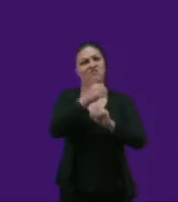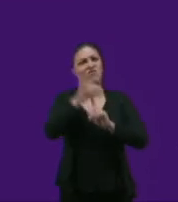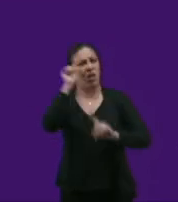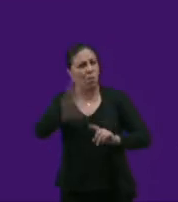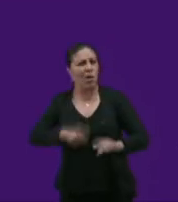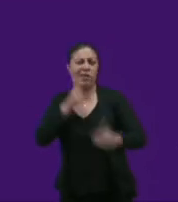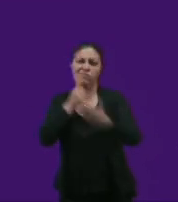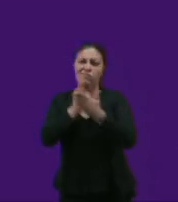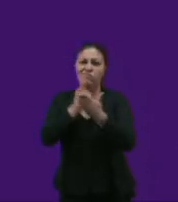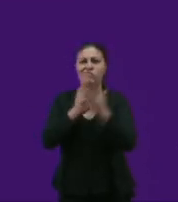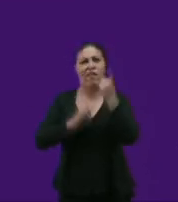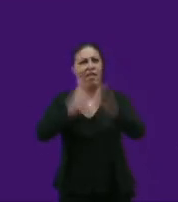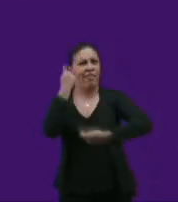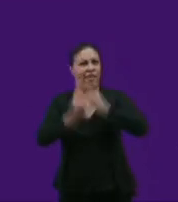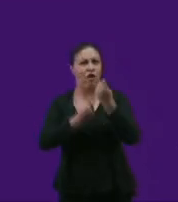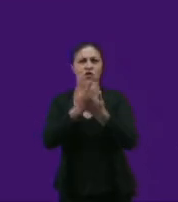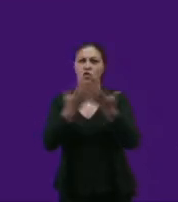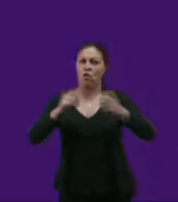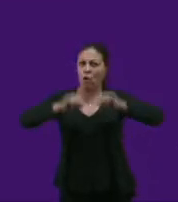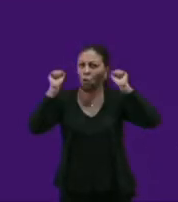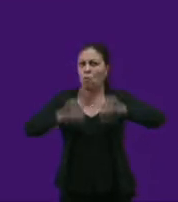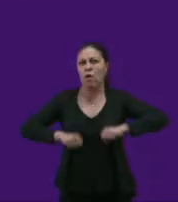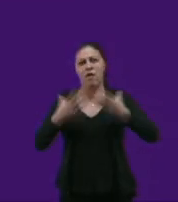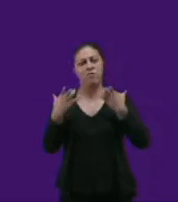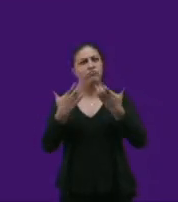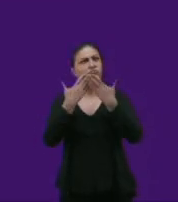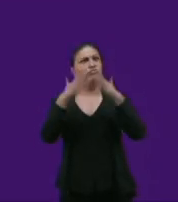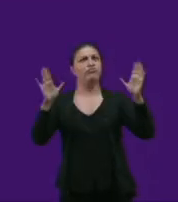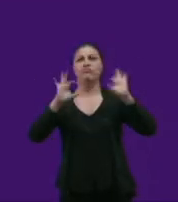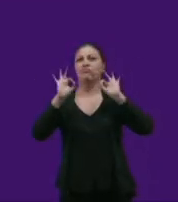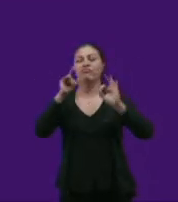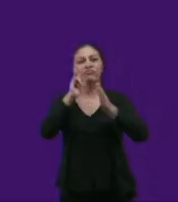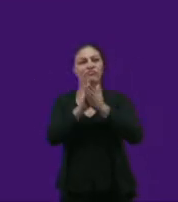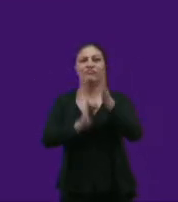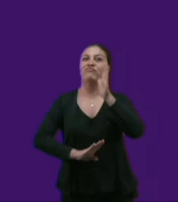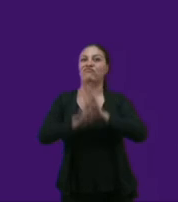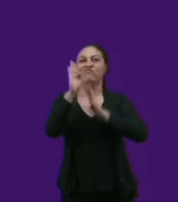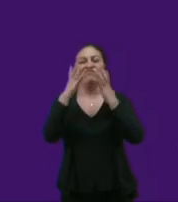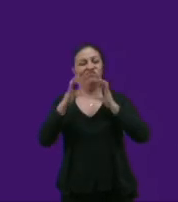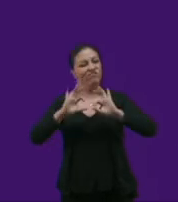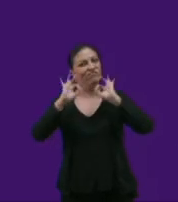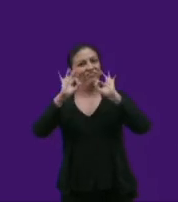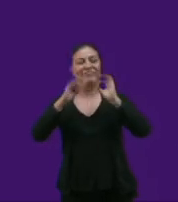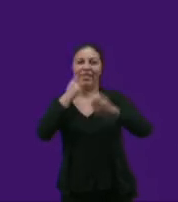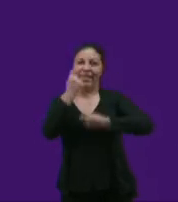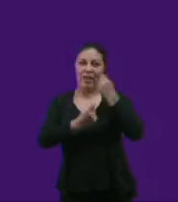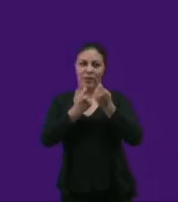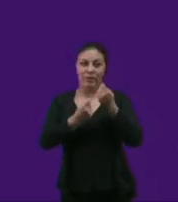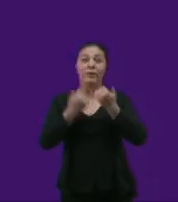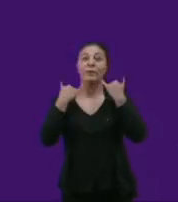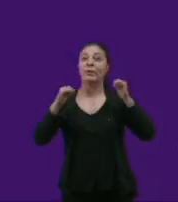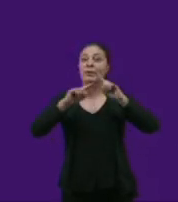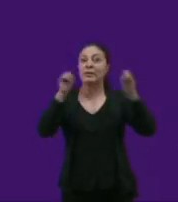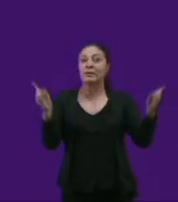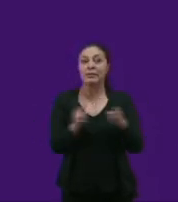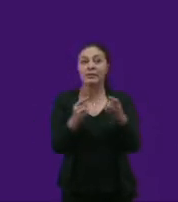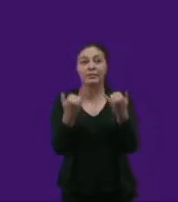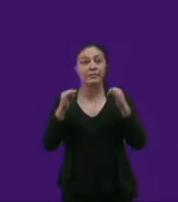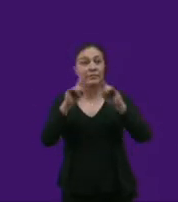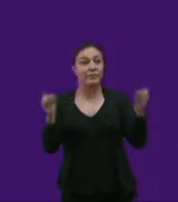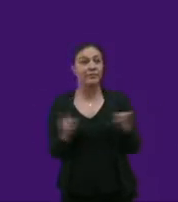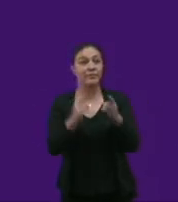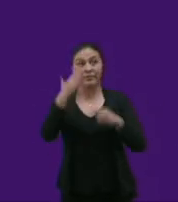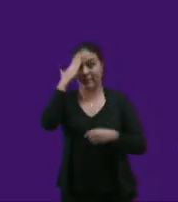negocio para hacerlo grande, para hacerlo exitoso. Y de nuevo, en resumen, 1 millón es una